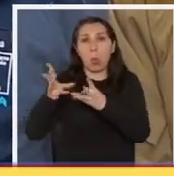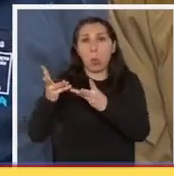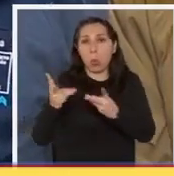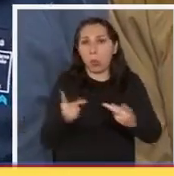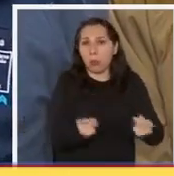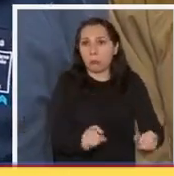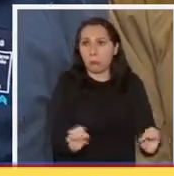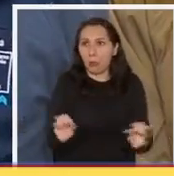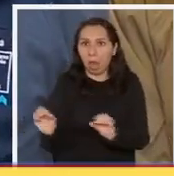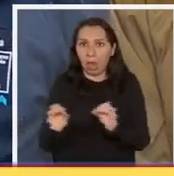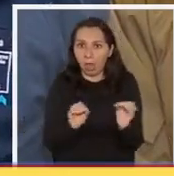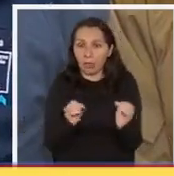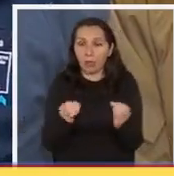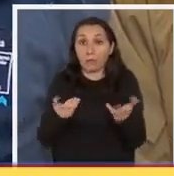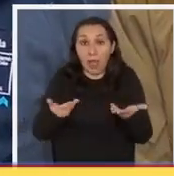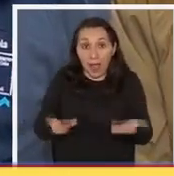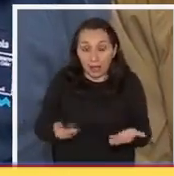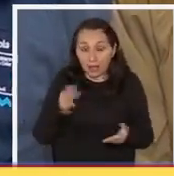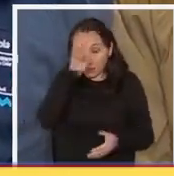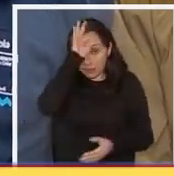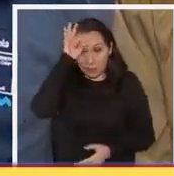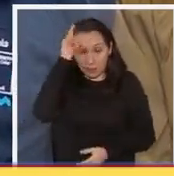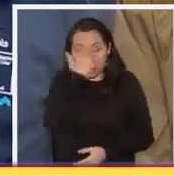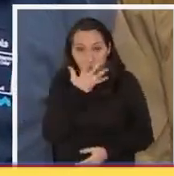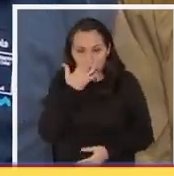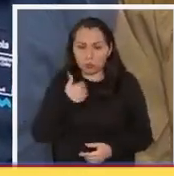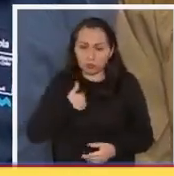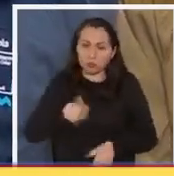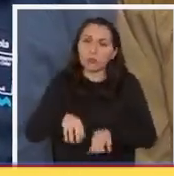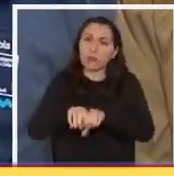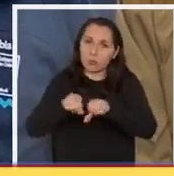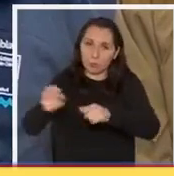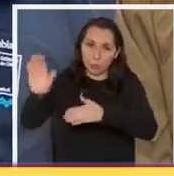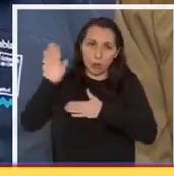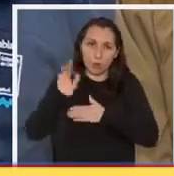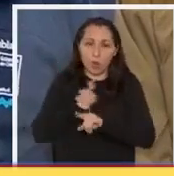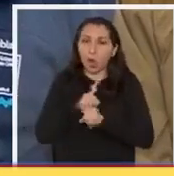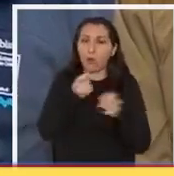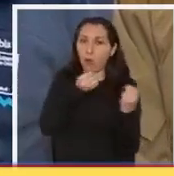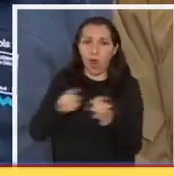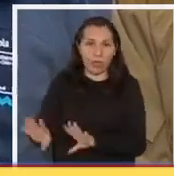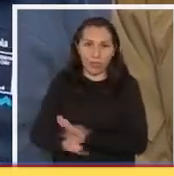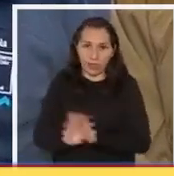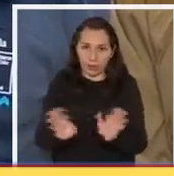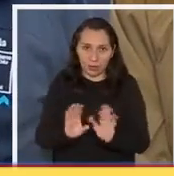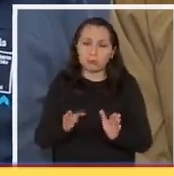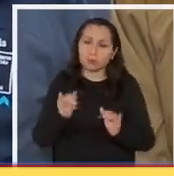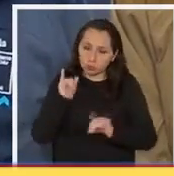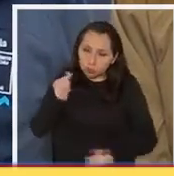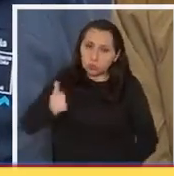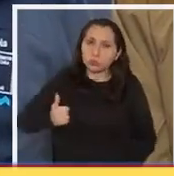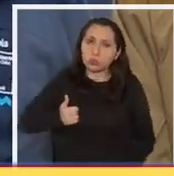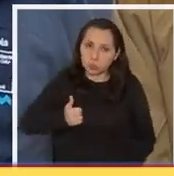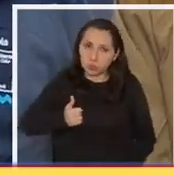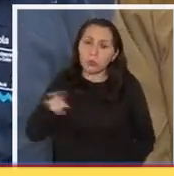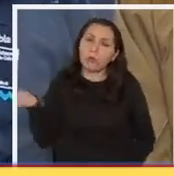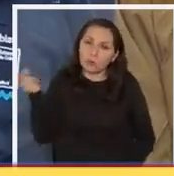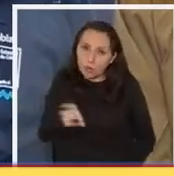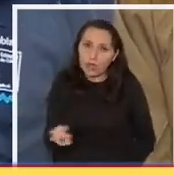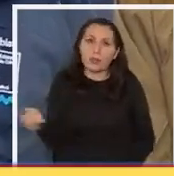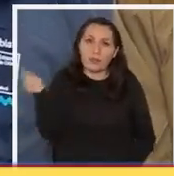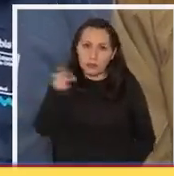tiempo. Acá, estando acá en Licantén, me comprometo a que esto no lo vamos a dejar pasar. Vamos a cumplirle y vamos a estar